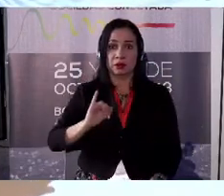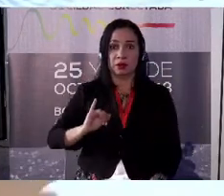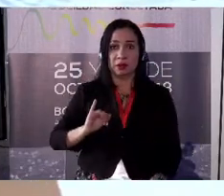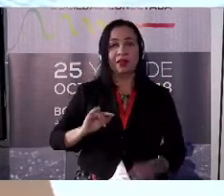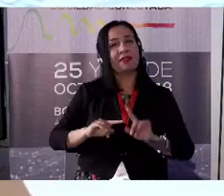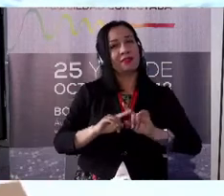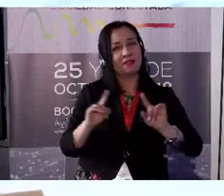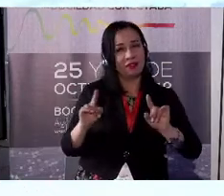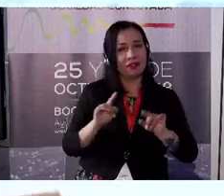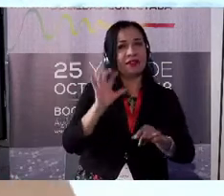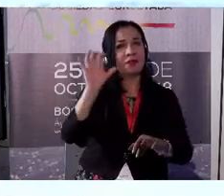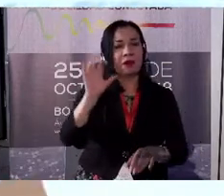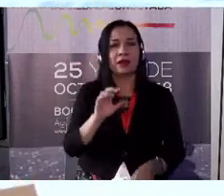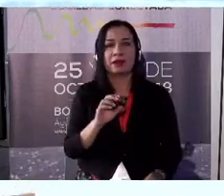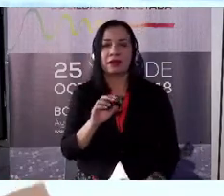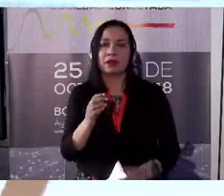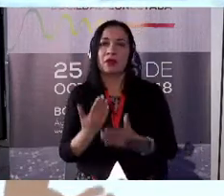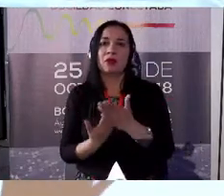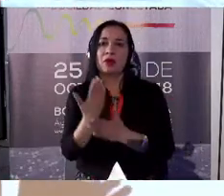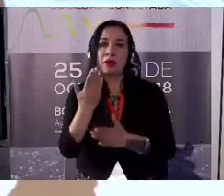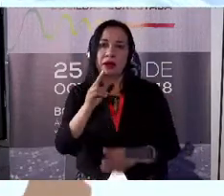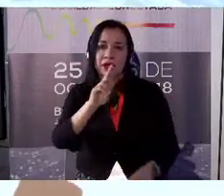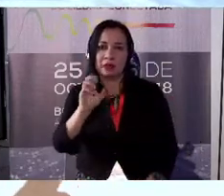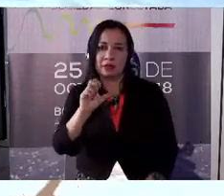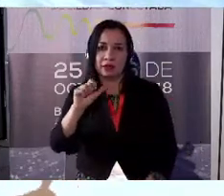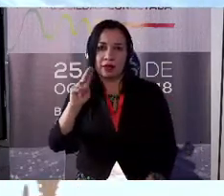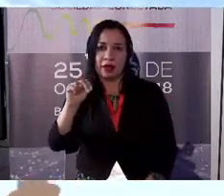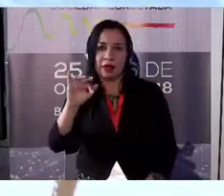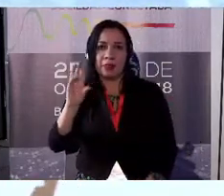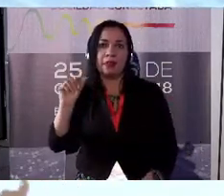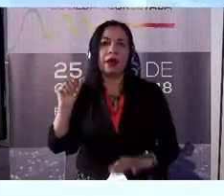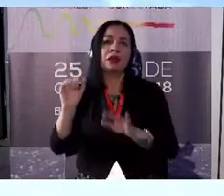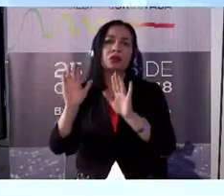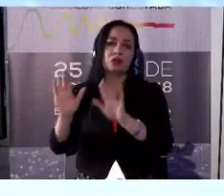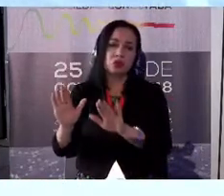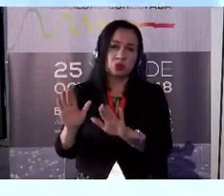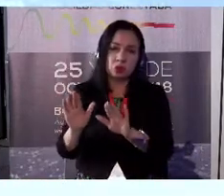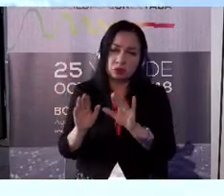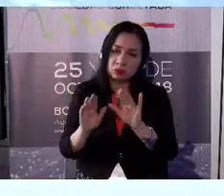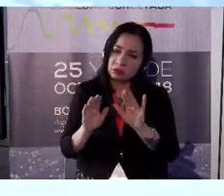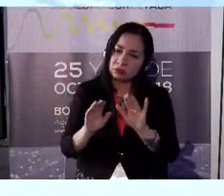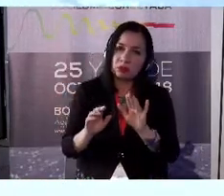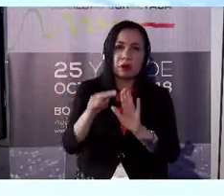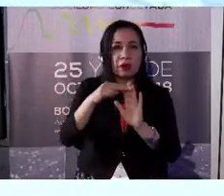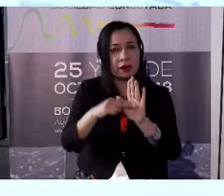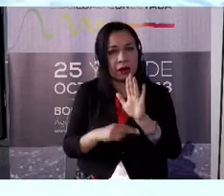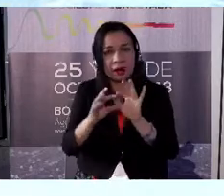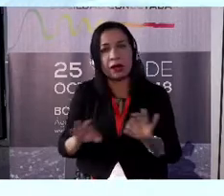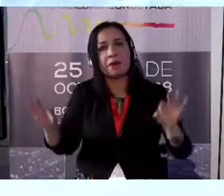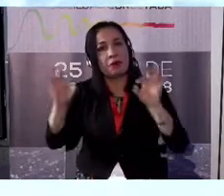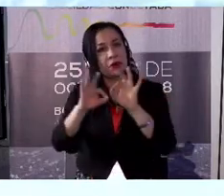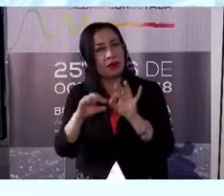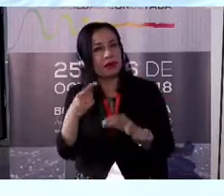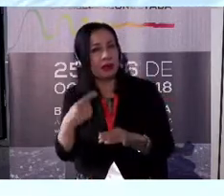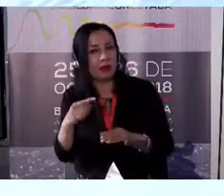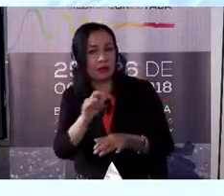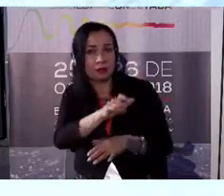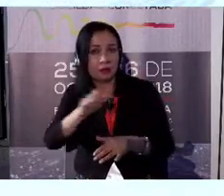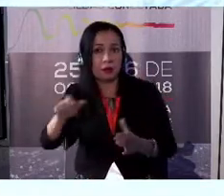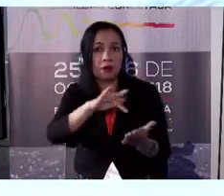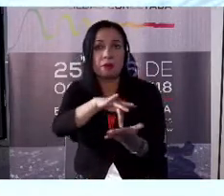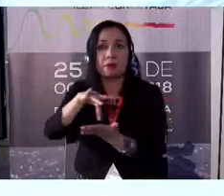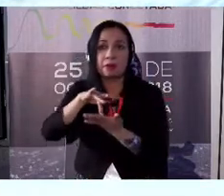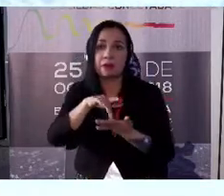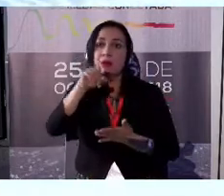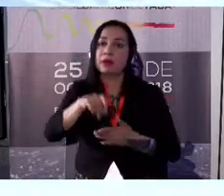Zelanda, porque por diseño hay una regla que es muy importante que busca que los participantes estén activos todo el